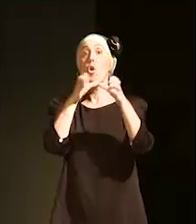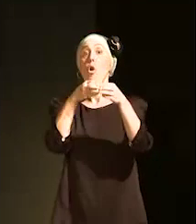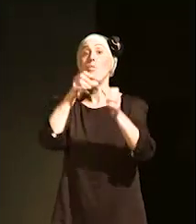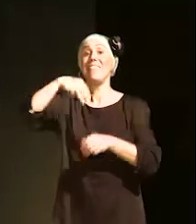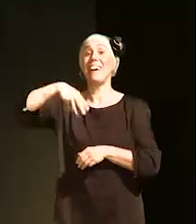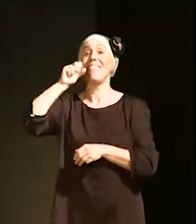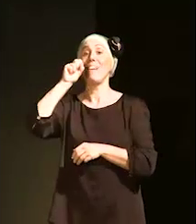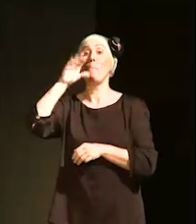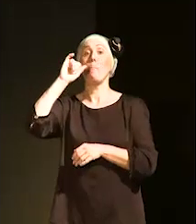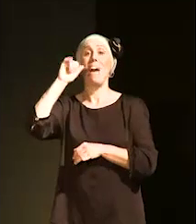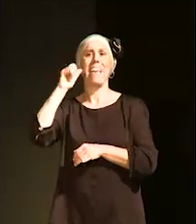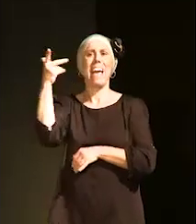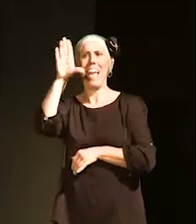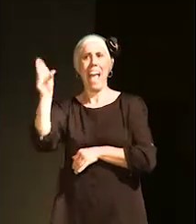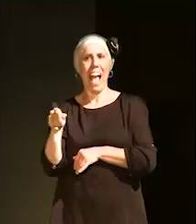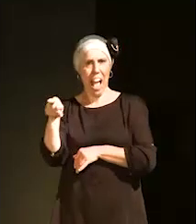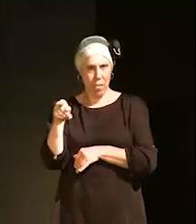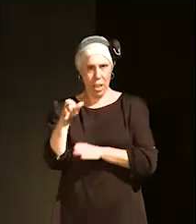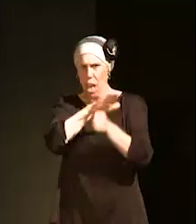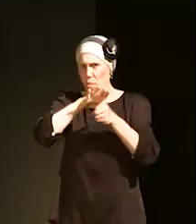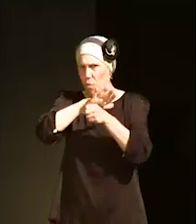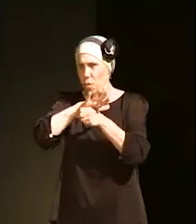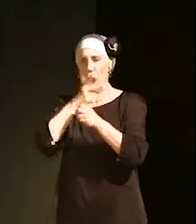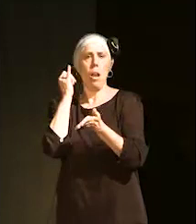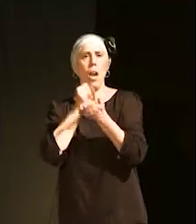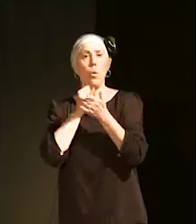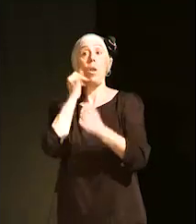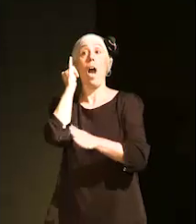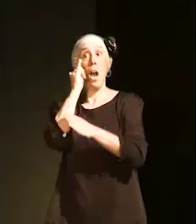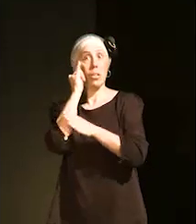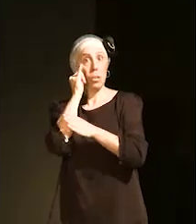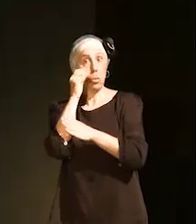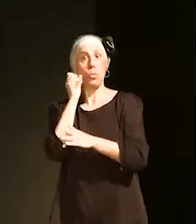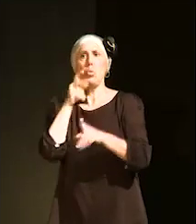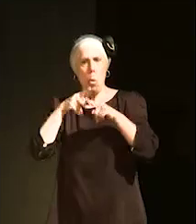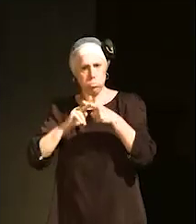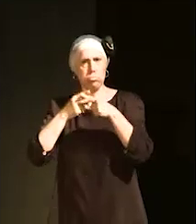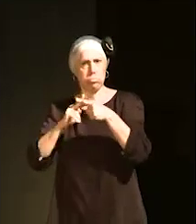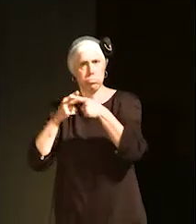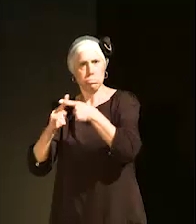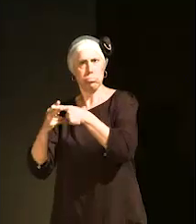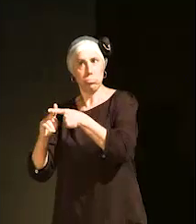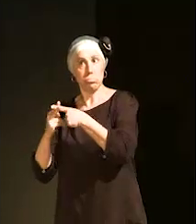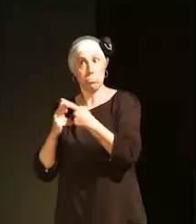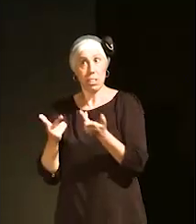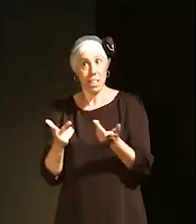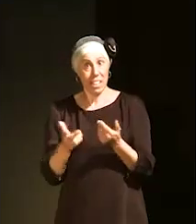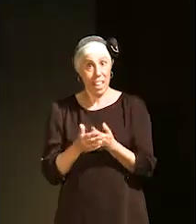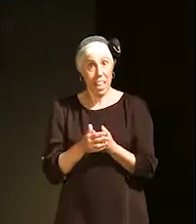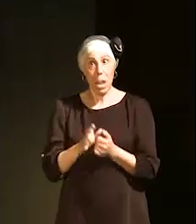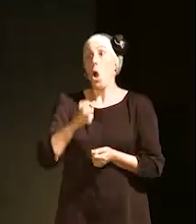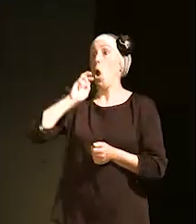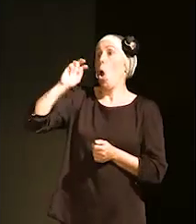afrodescendientes en barrios escuelas e institutos a medida que otras son capaces de nombrar la